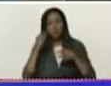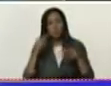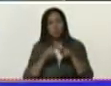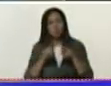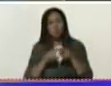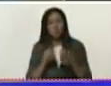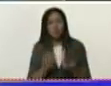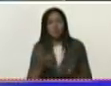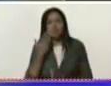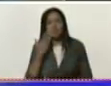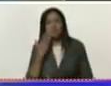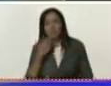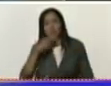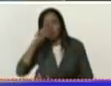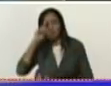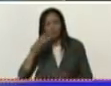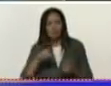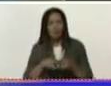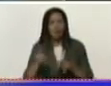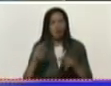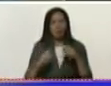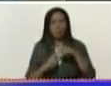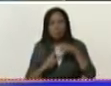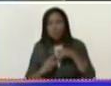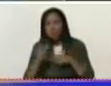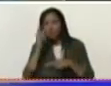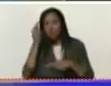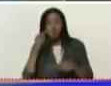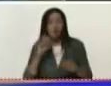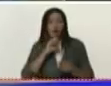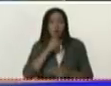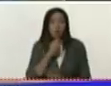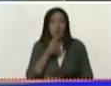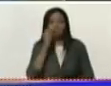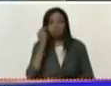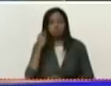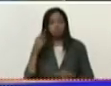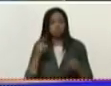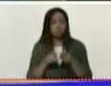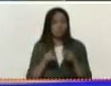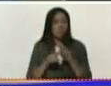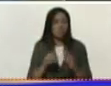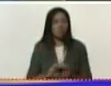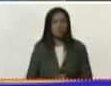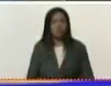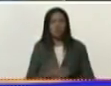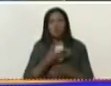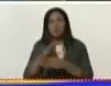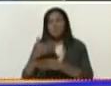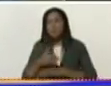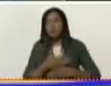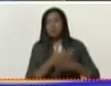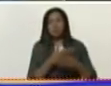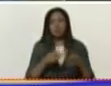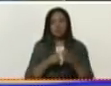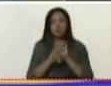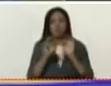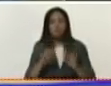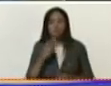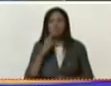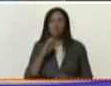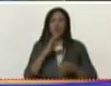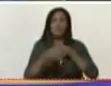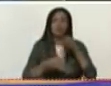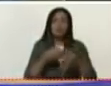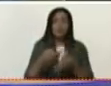y de la madre, los padres, los tíos, las tías, los abuelos, las abuelas, compartir. Dijimos que